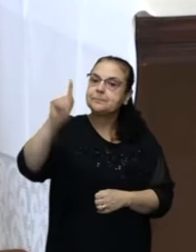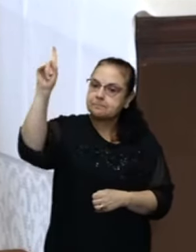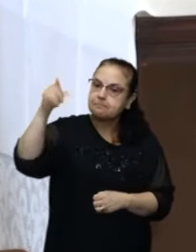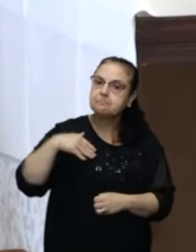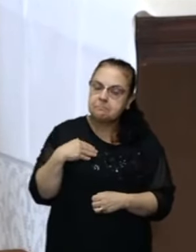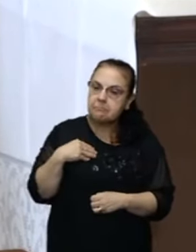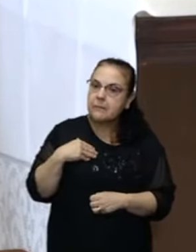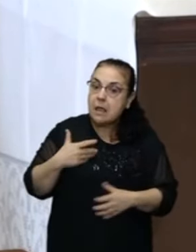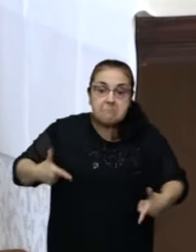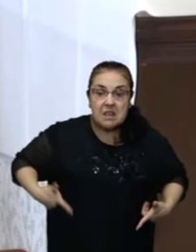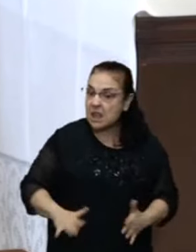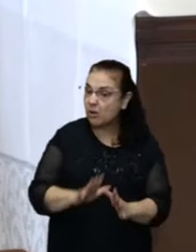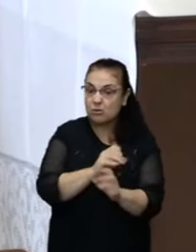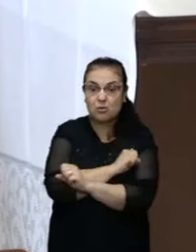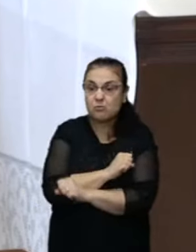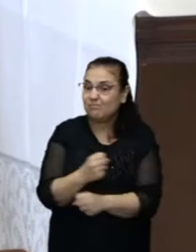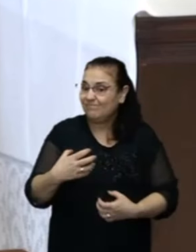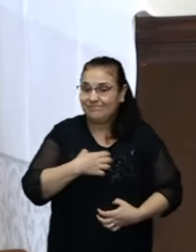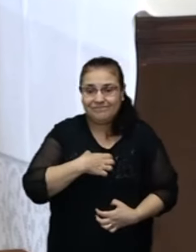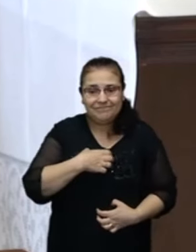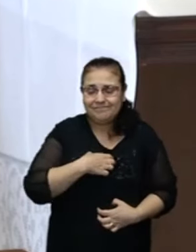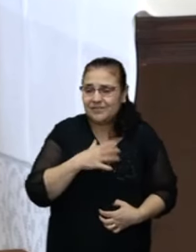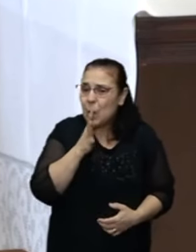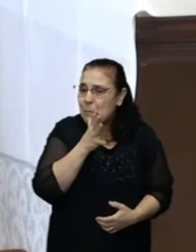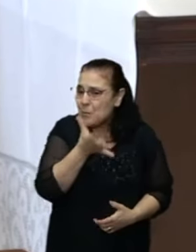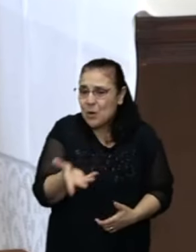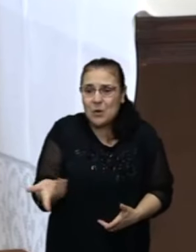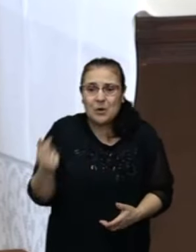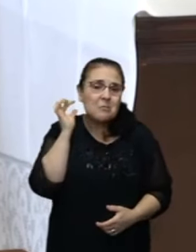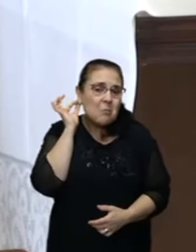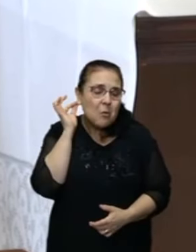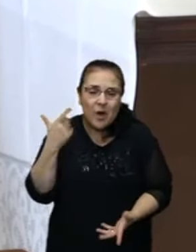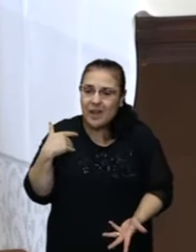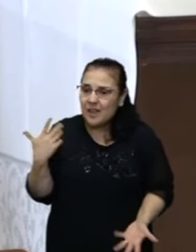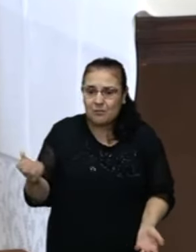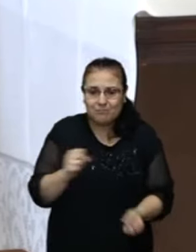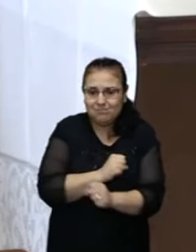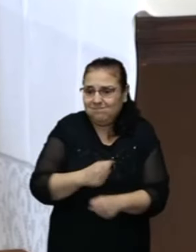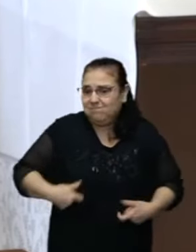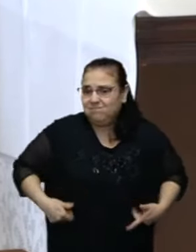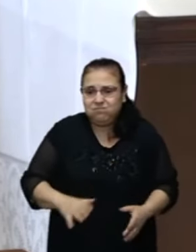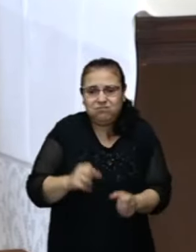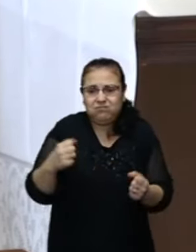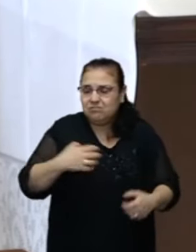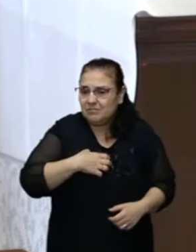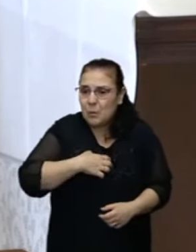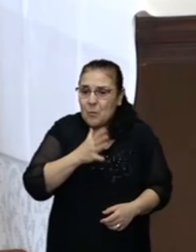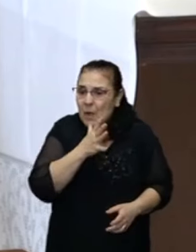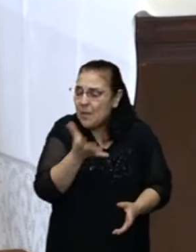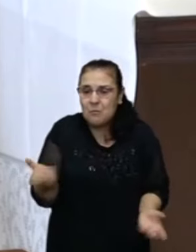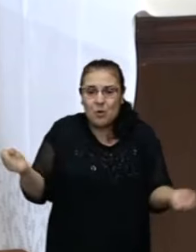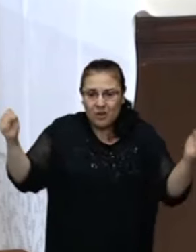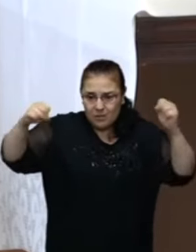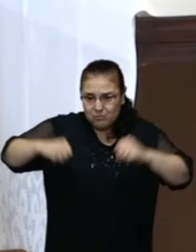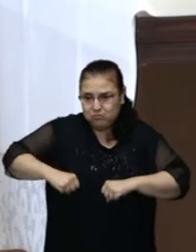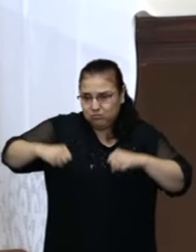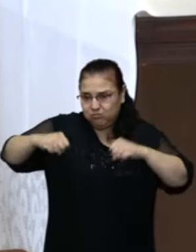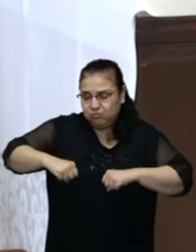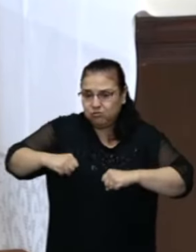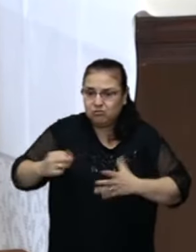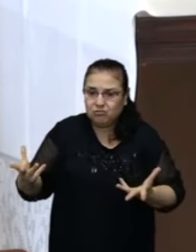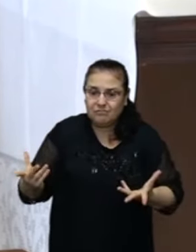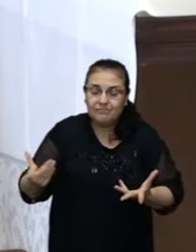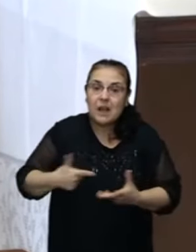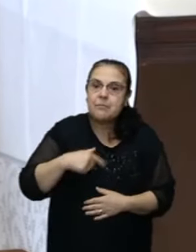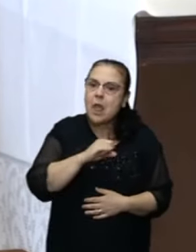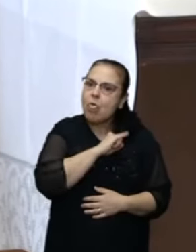No tenían hijos, porque Isabel era estéril y los dos eran de edad avanzada. Una vez que